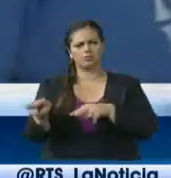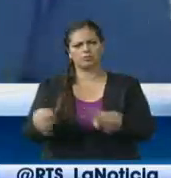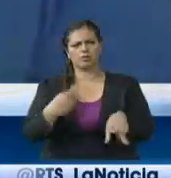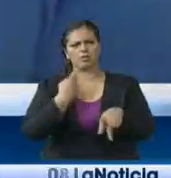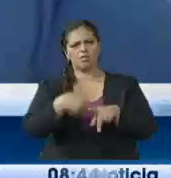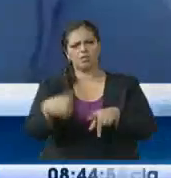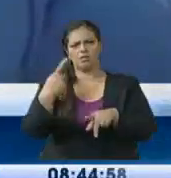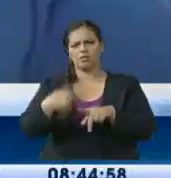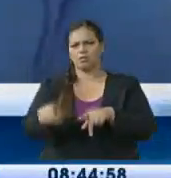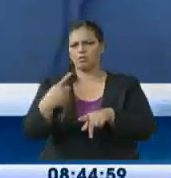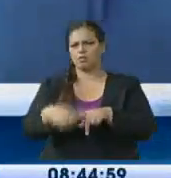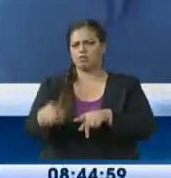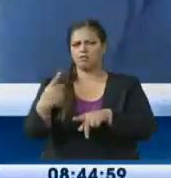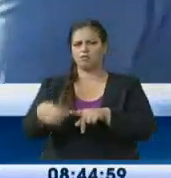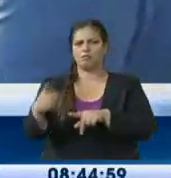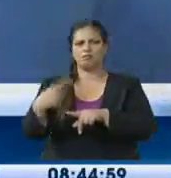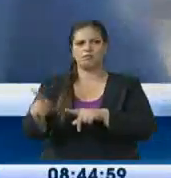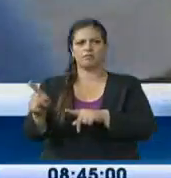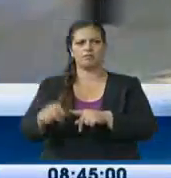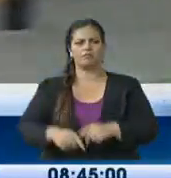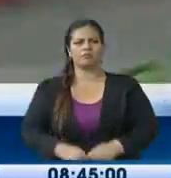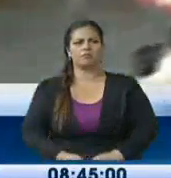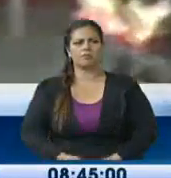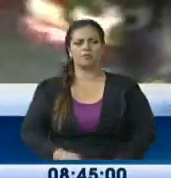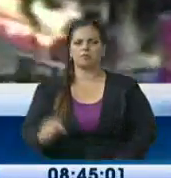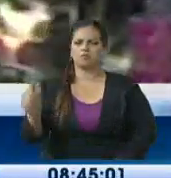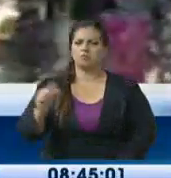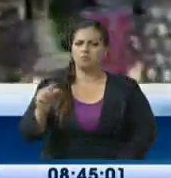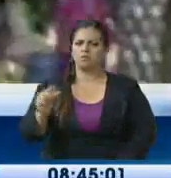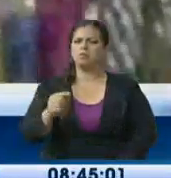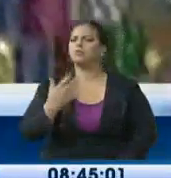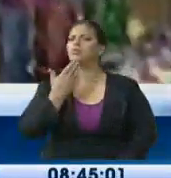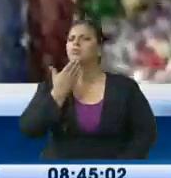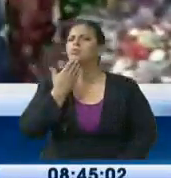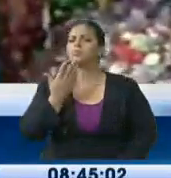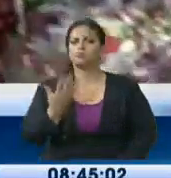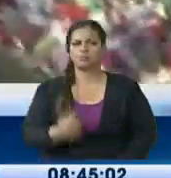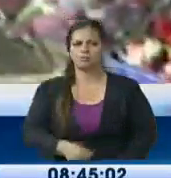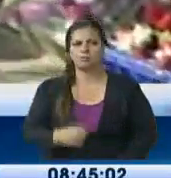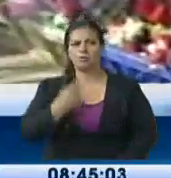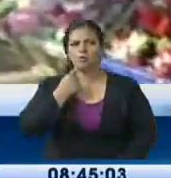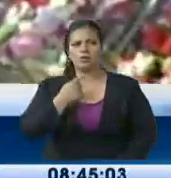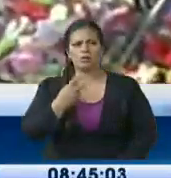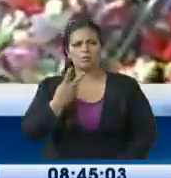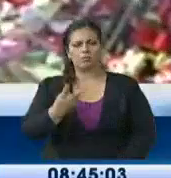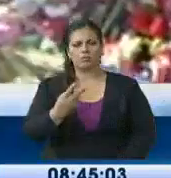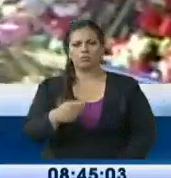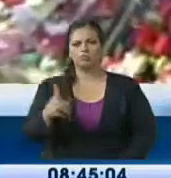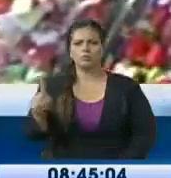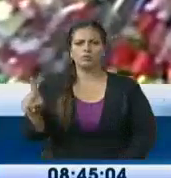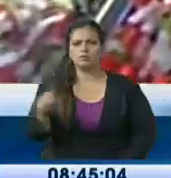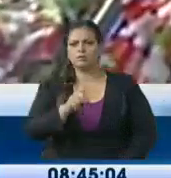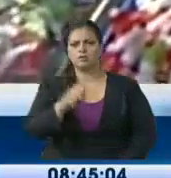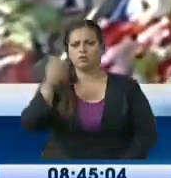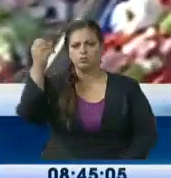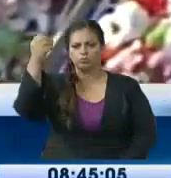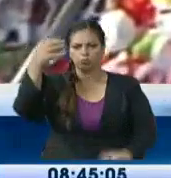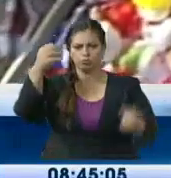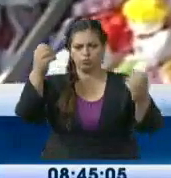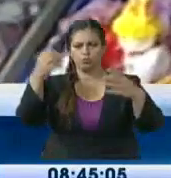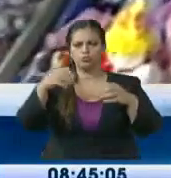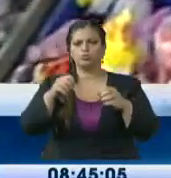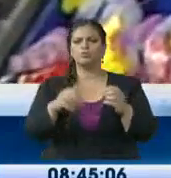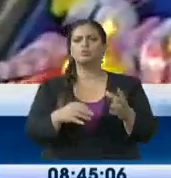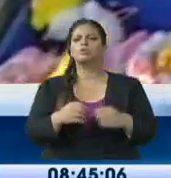que tienen absolutamente todo. Hablemos de precios. A ver, un juego de luces de 100 más o menos, ¿cuánto puede costar LED? En LED,